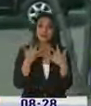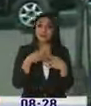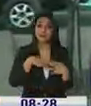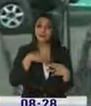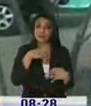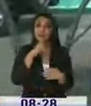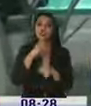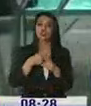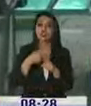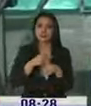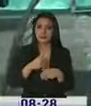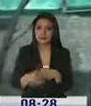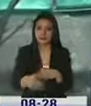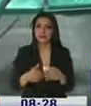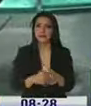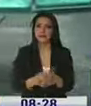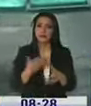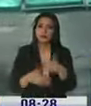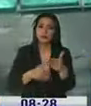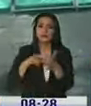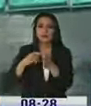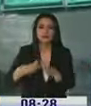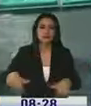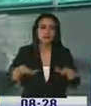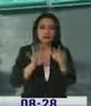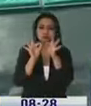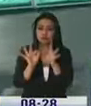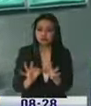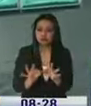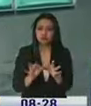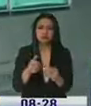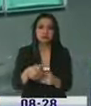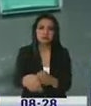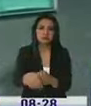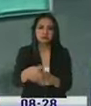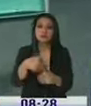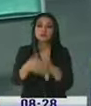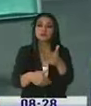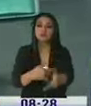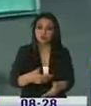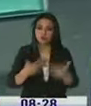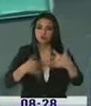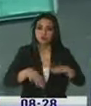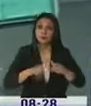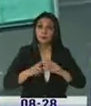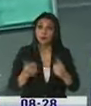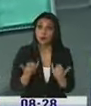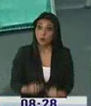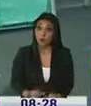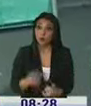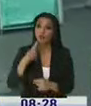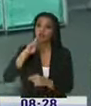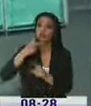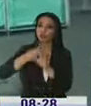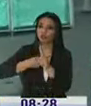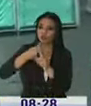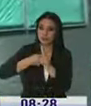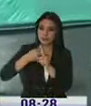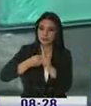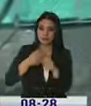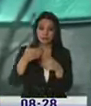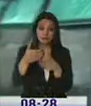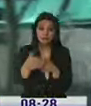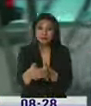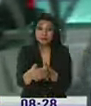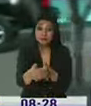apenas 2 meses. Luego ya la arquitectura, los acabados del acceso se harán en una fase posterior, pero lo que vamos a acometer ahora, este pedacito